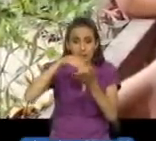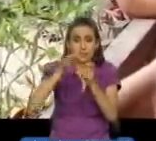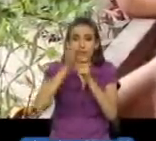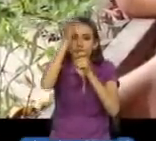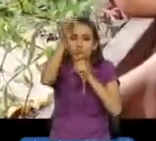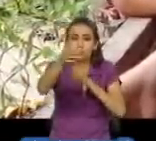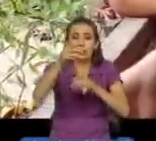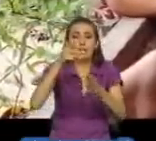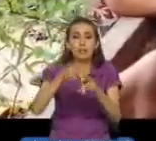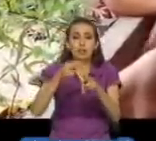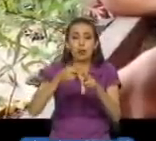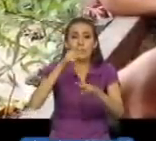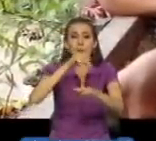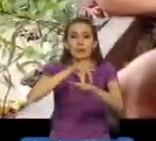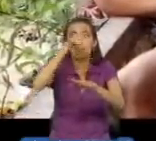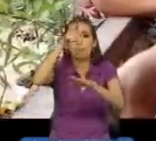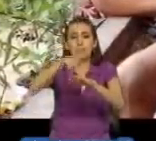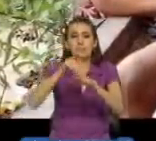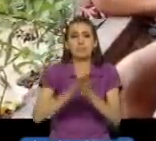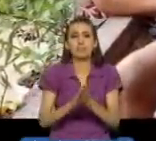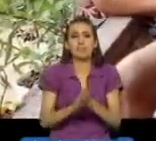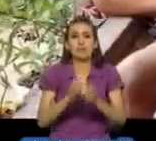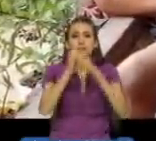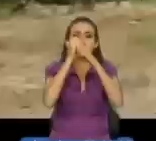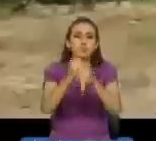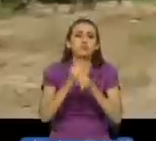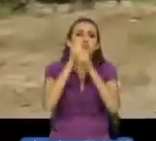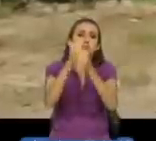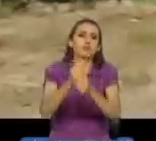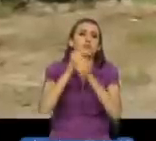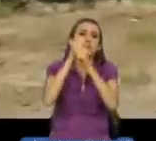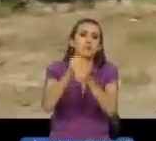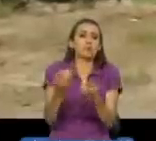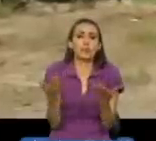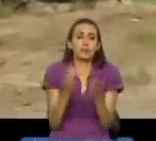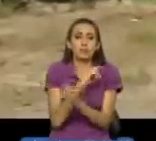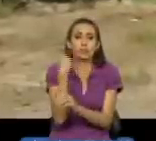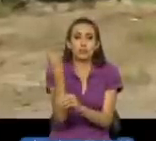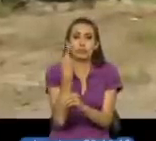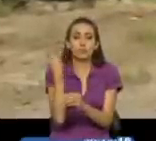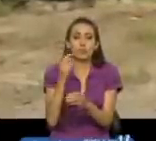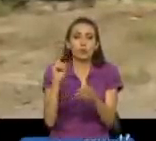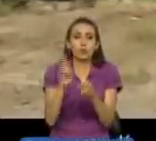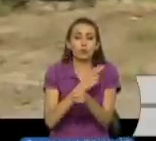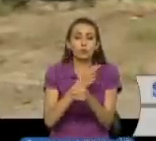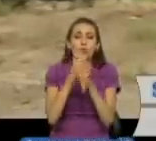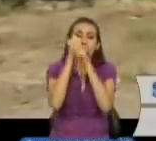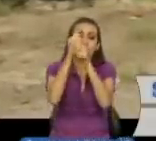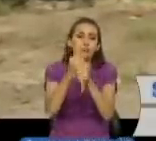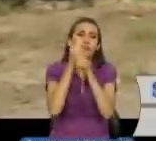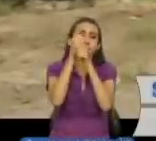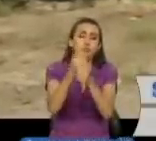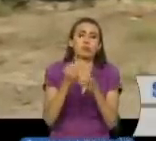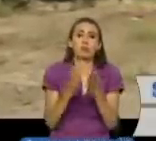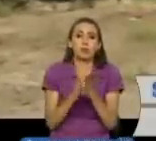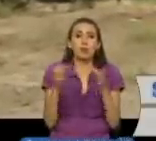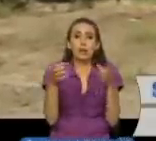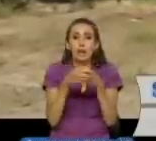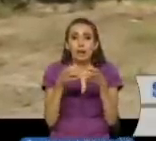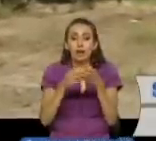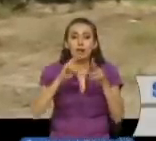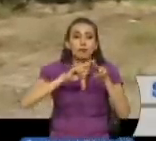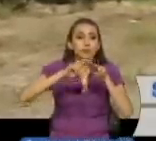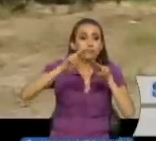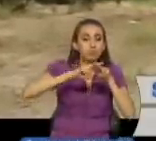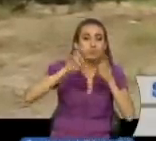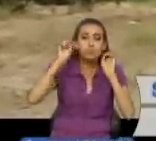Pues aquí solo a pes por aquí para afuera esto no est vacío Y ahorita no pues ya tenemos acceso hay cooperativas hay taxis de